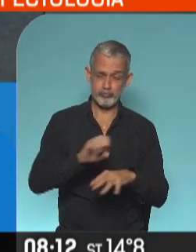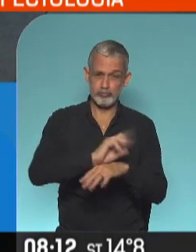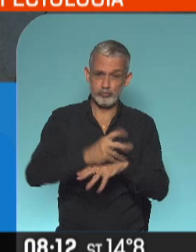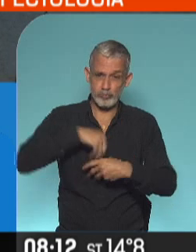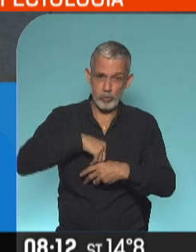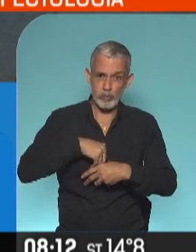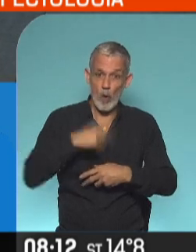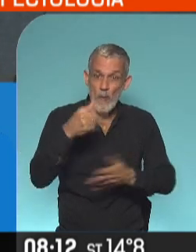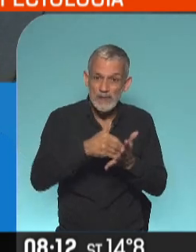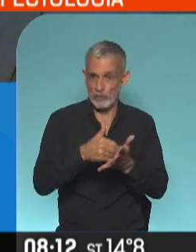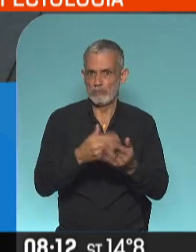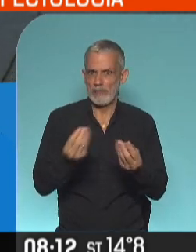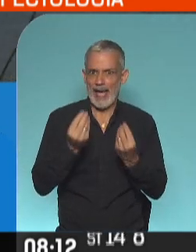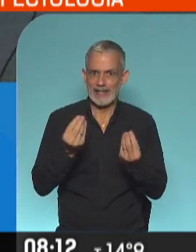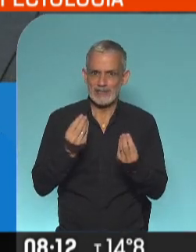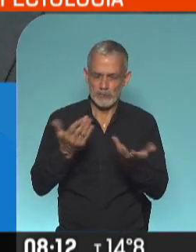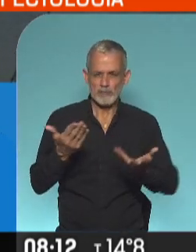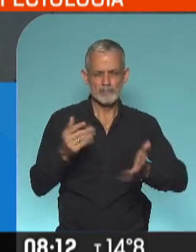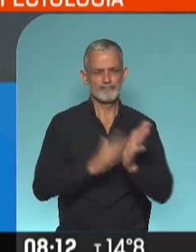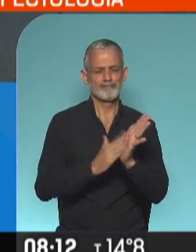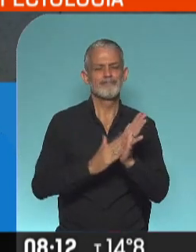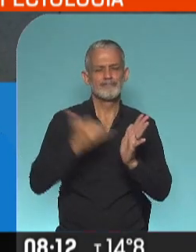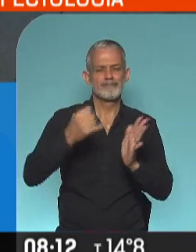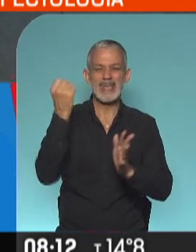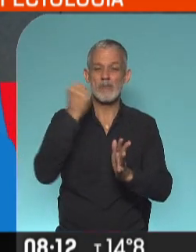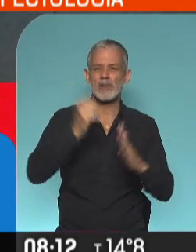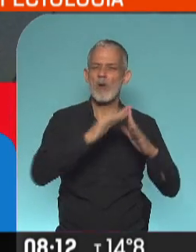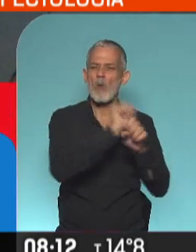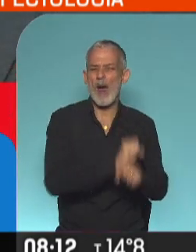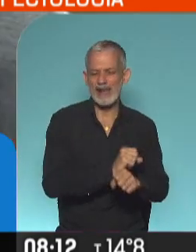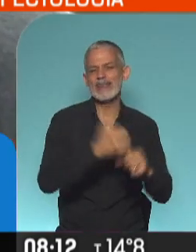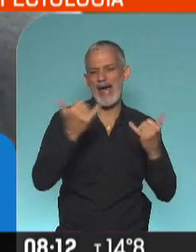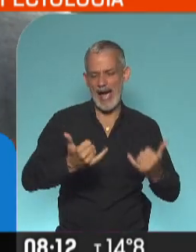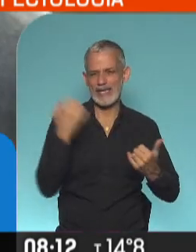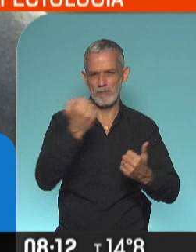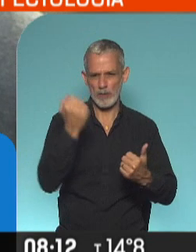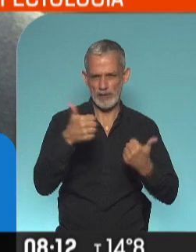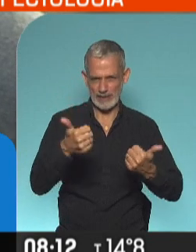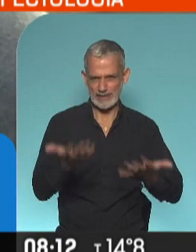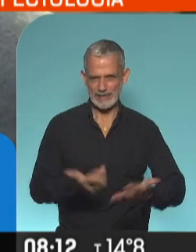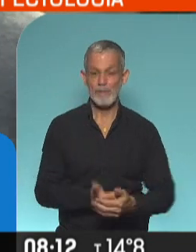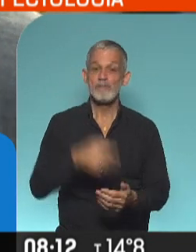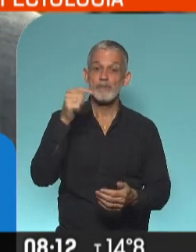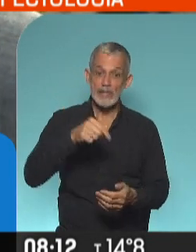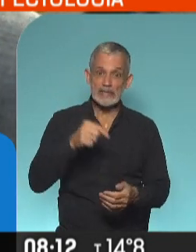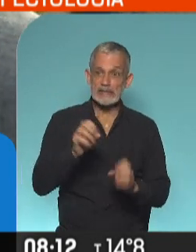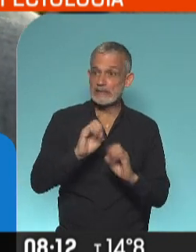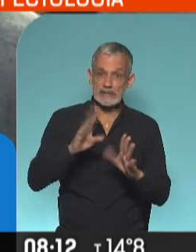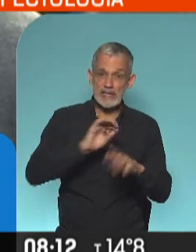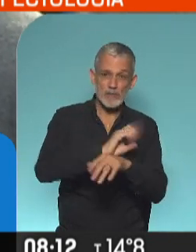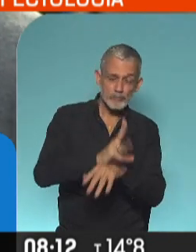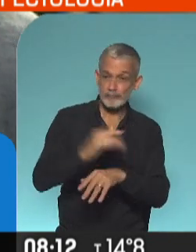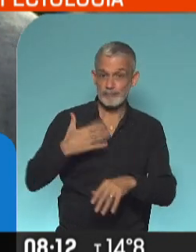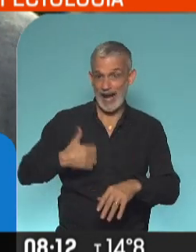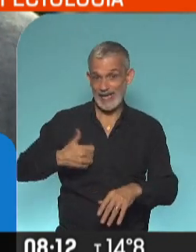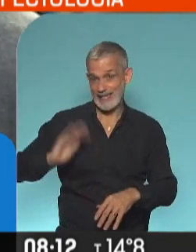entonces ahí es la primera demostración de la importancia de la cuarentena. En esta tragedia estamos todos los